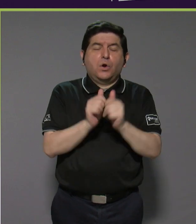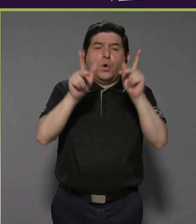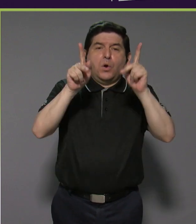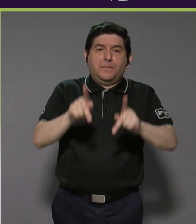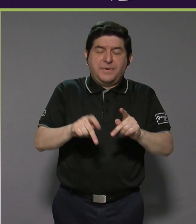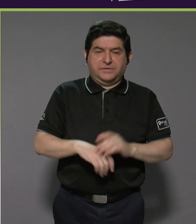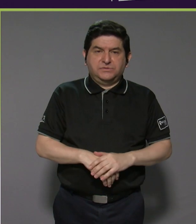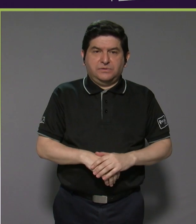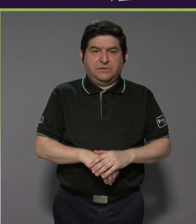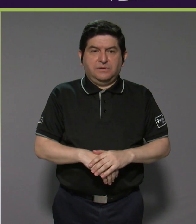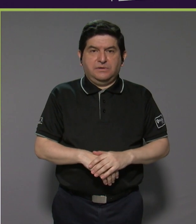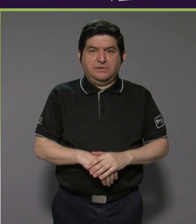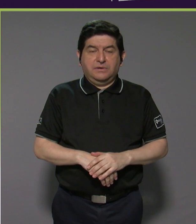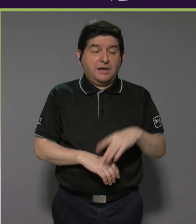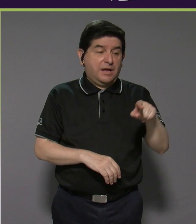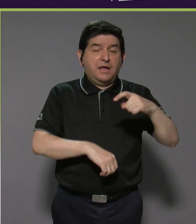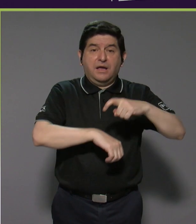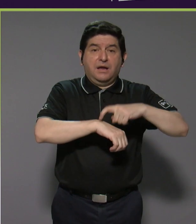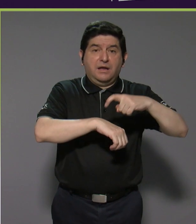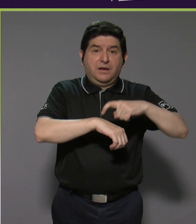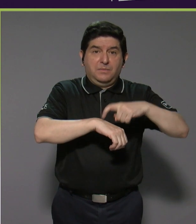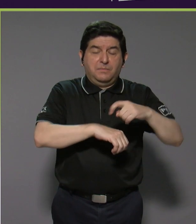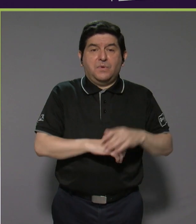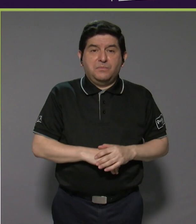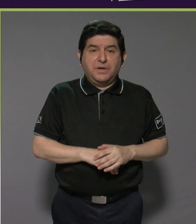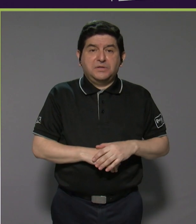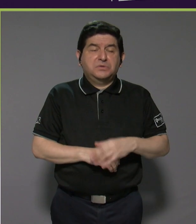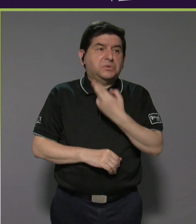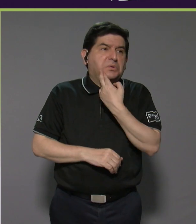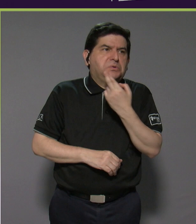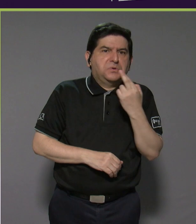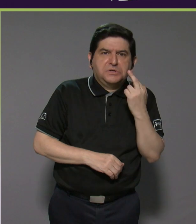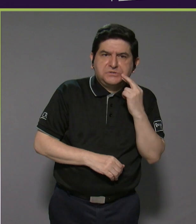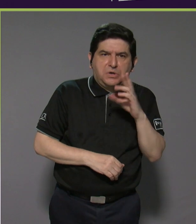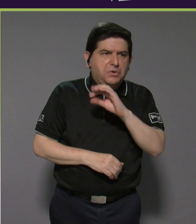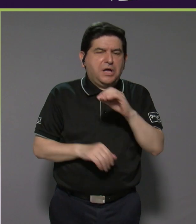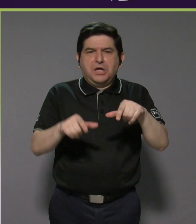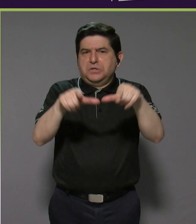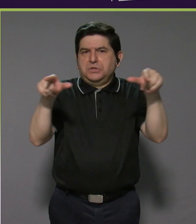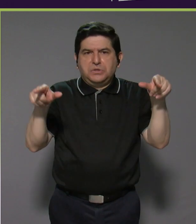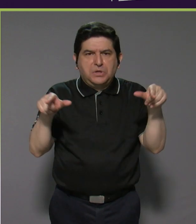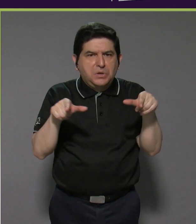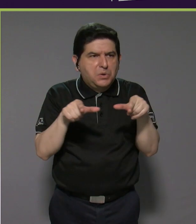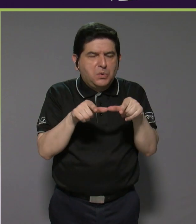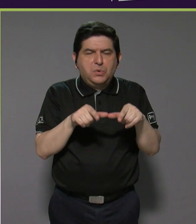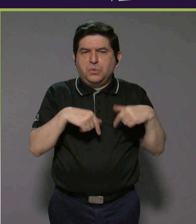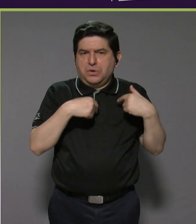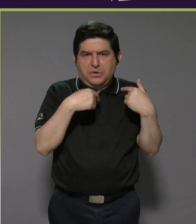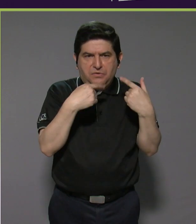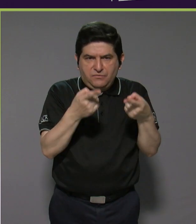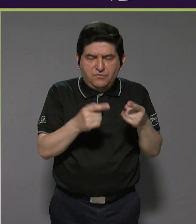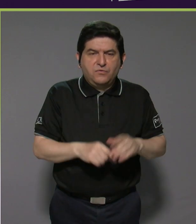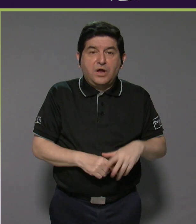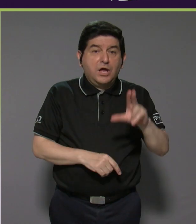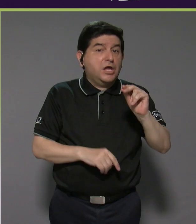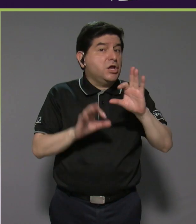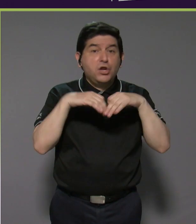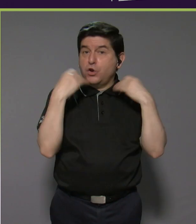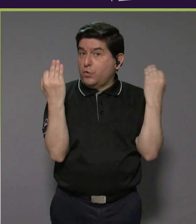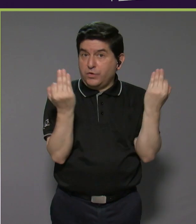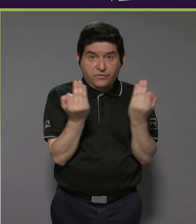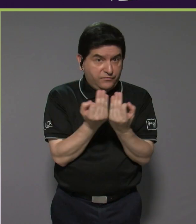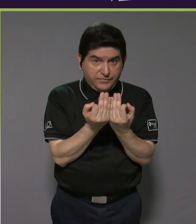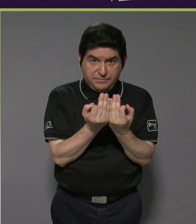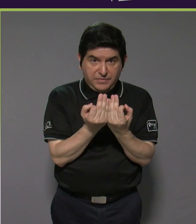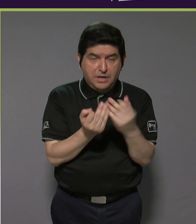persona cuando llegó a algún restaurante o a algún lugar que no sea familia, también